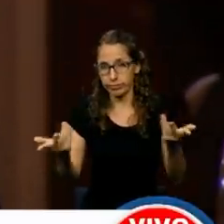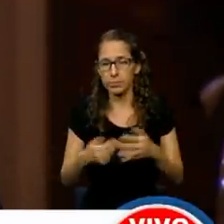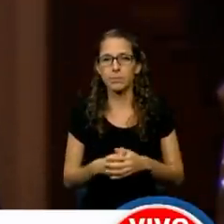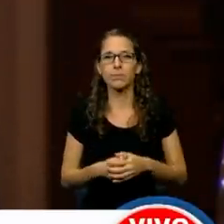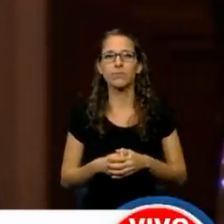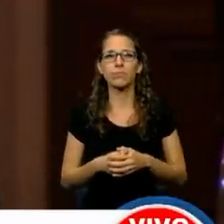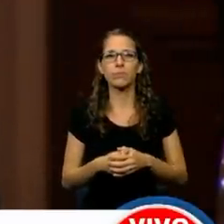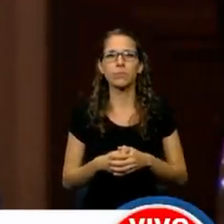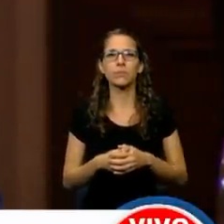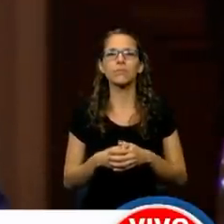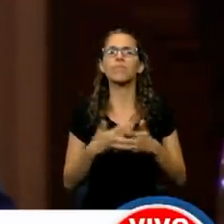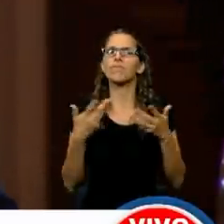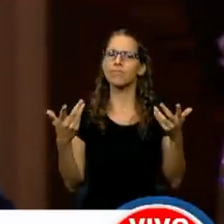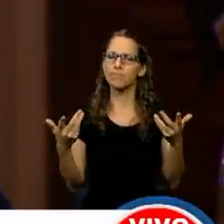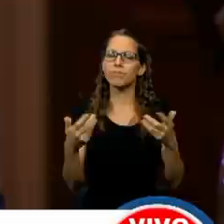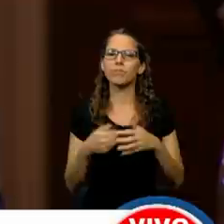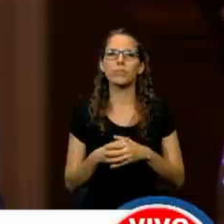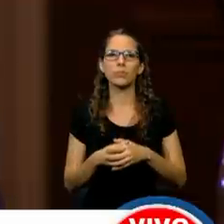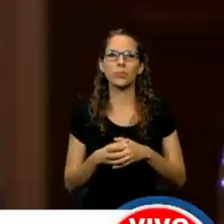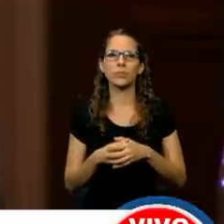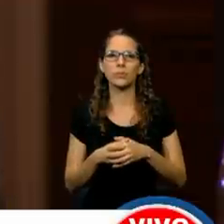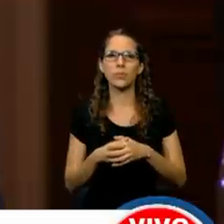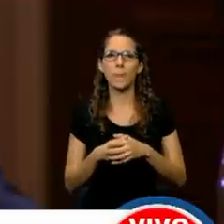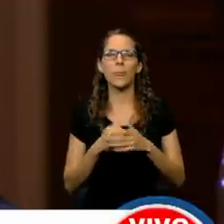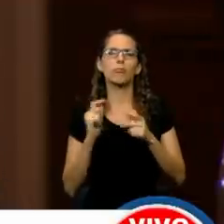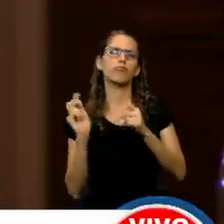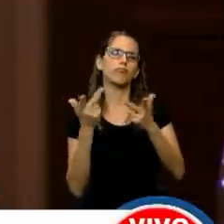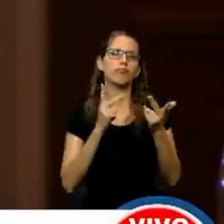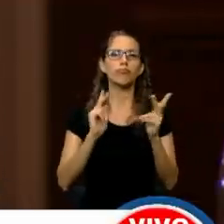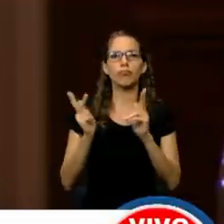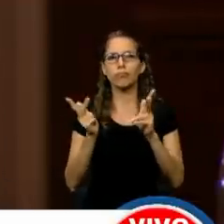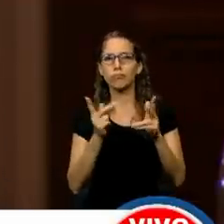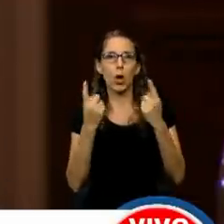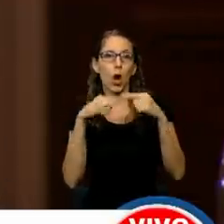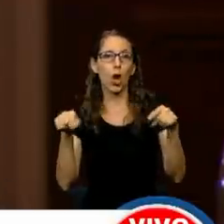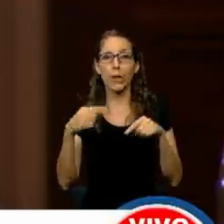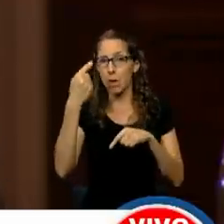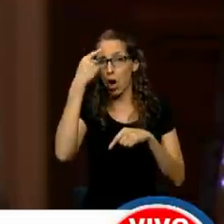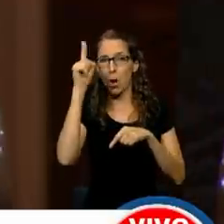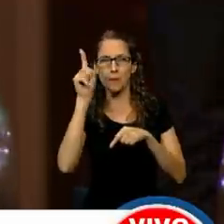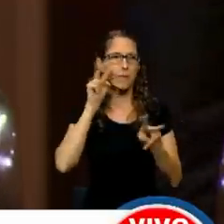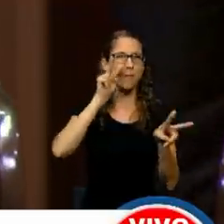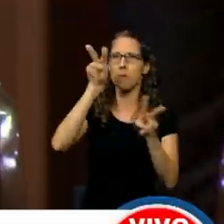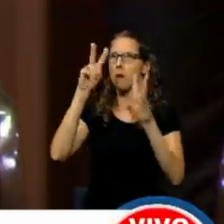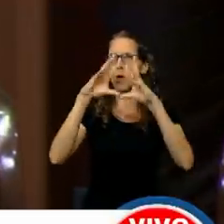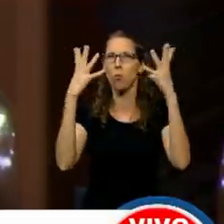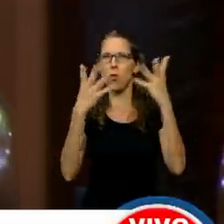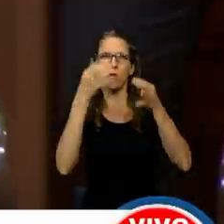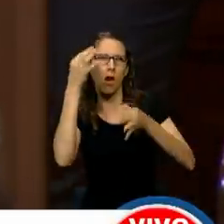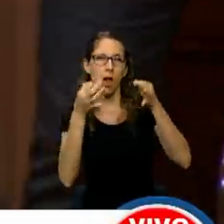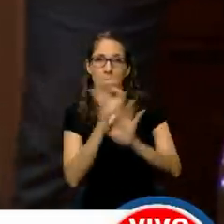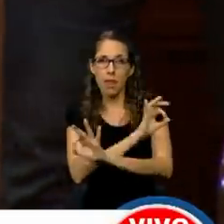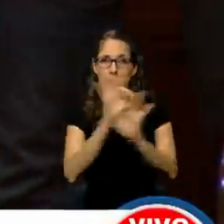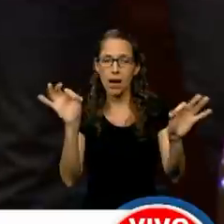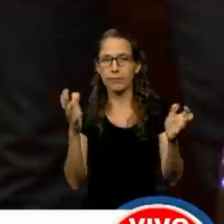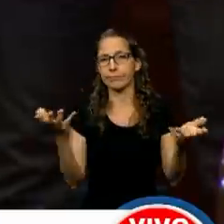entonces plantear cuestiones sin pensar en lo que está pasando en el mundo me parece que